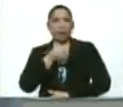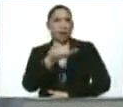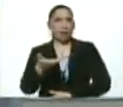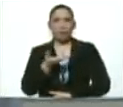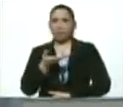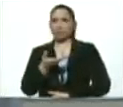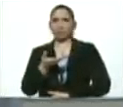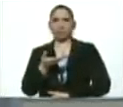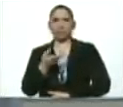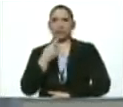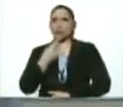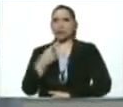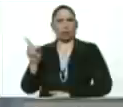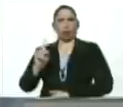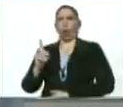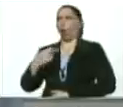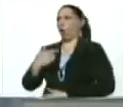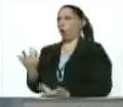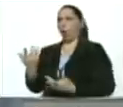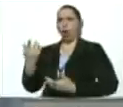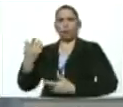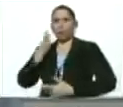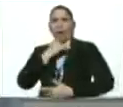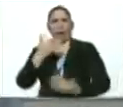evadir, digamos, esa lamentable